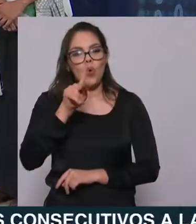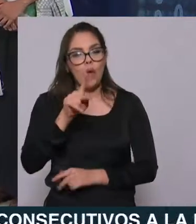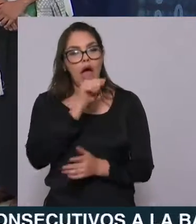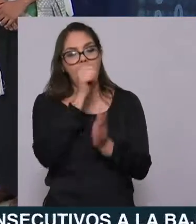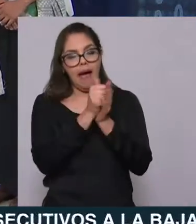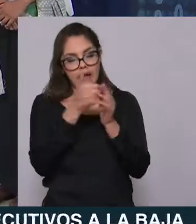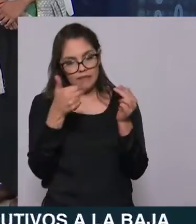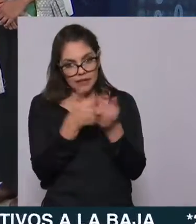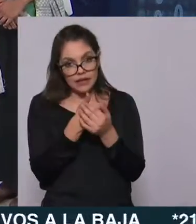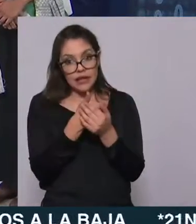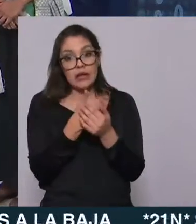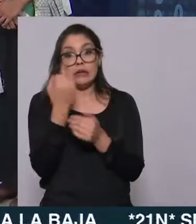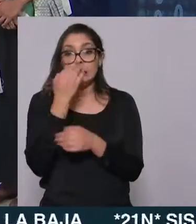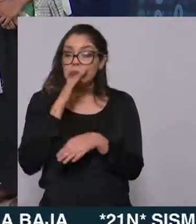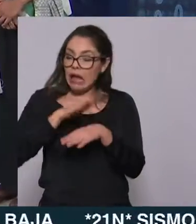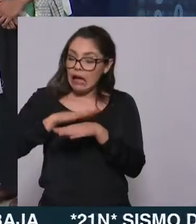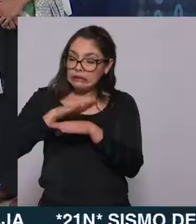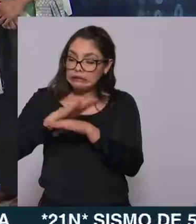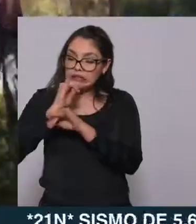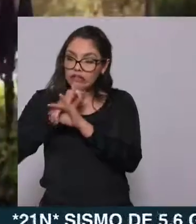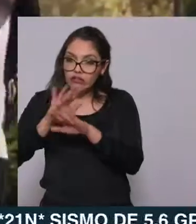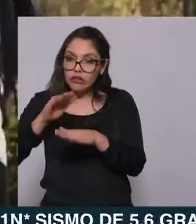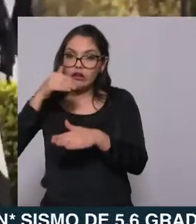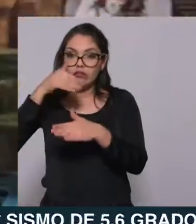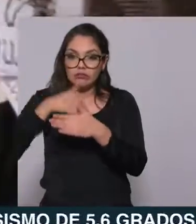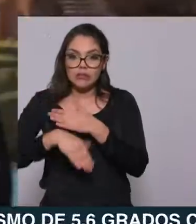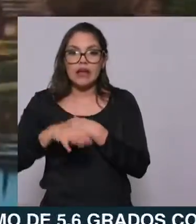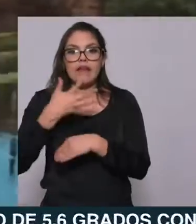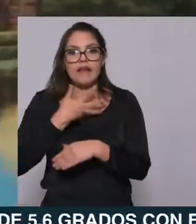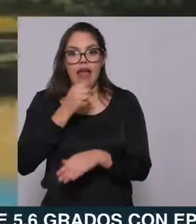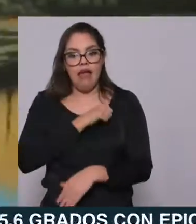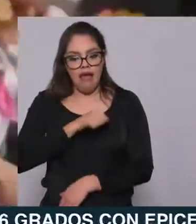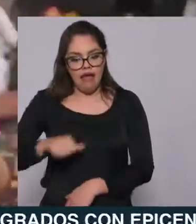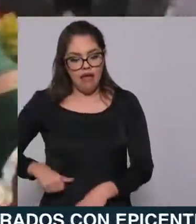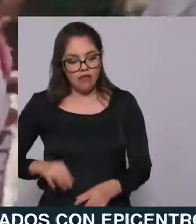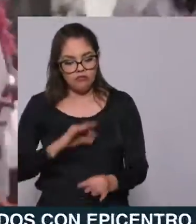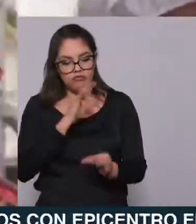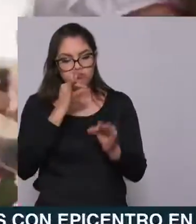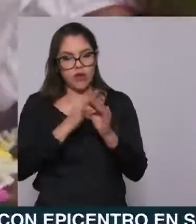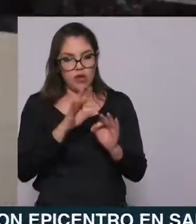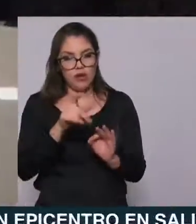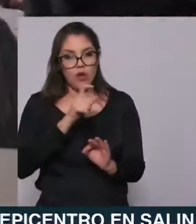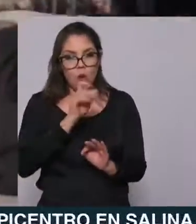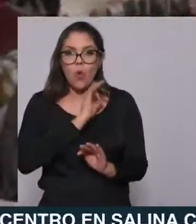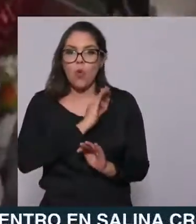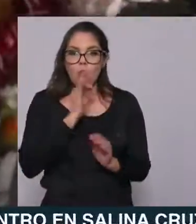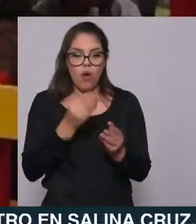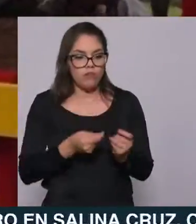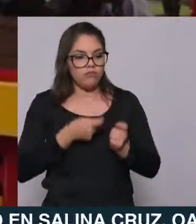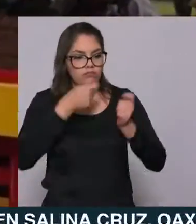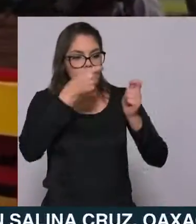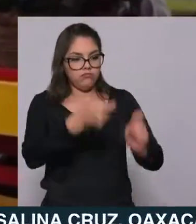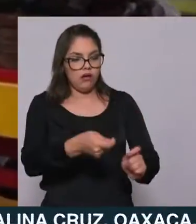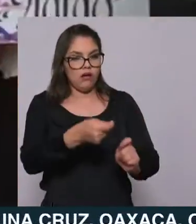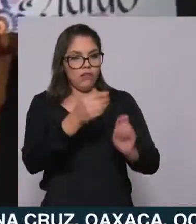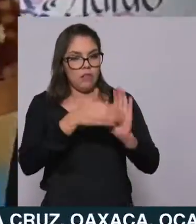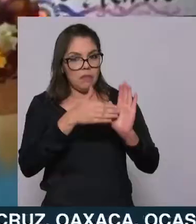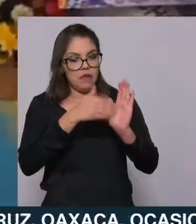nacimiento, a más detalles pueden visitar la página oficial de la alcaldía y deben de entregar esta documentación al